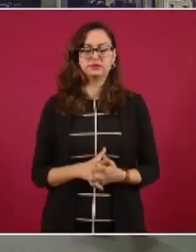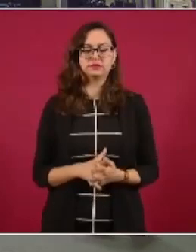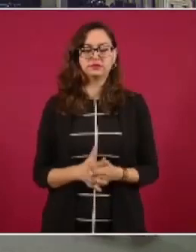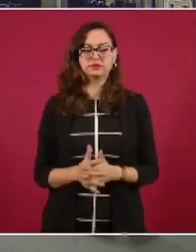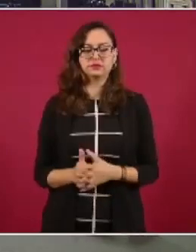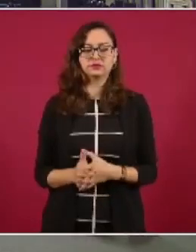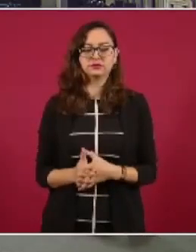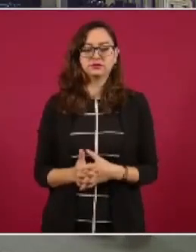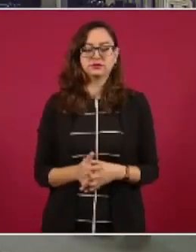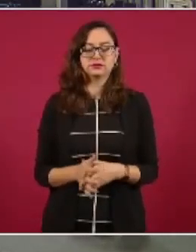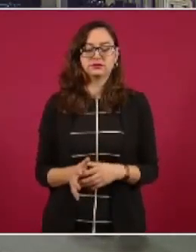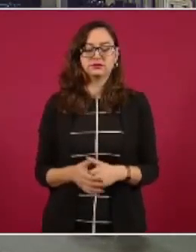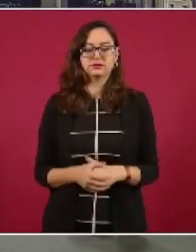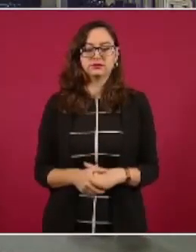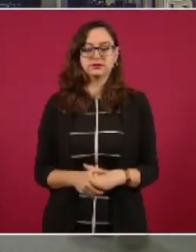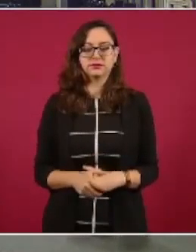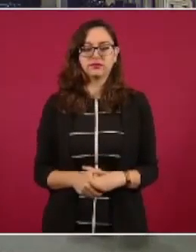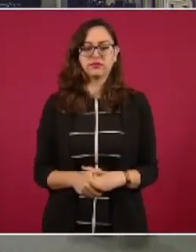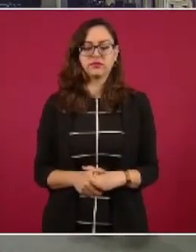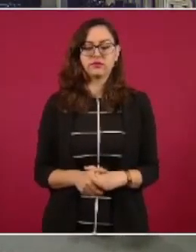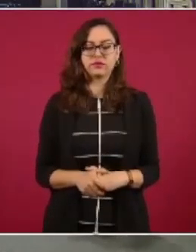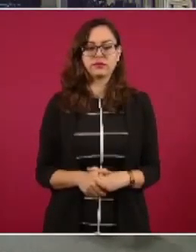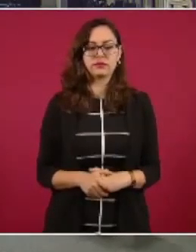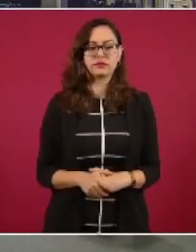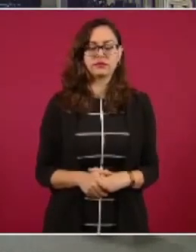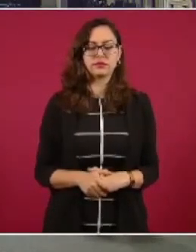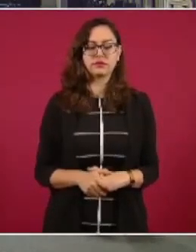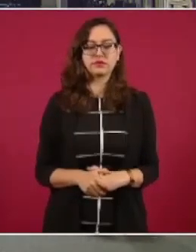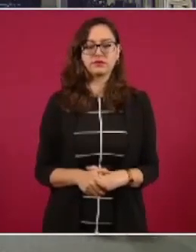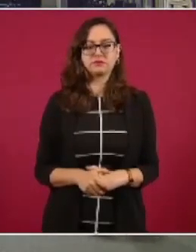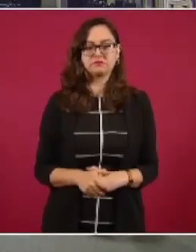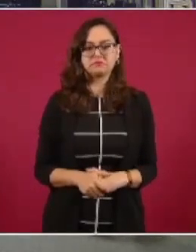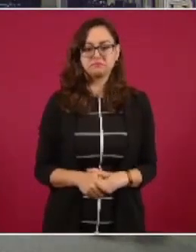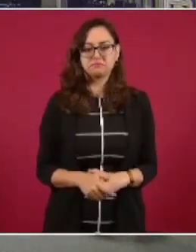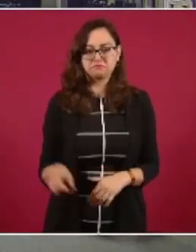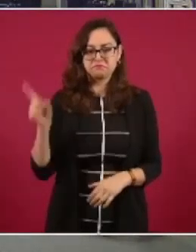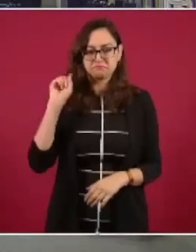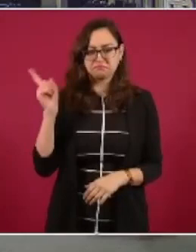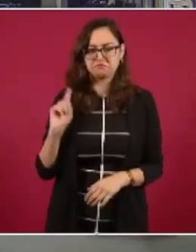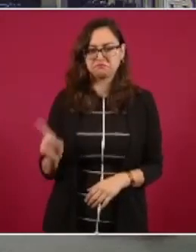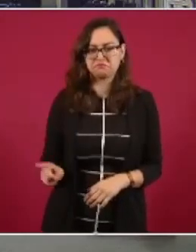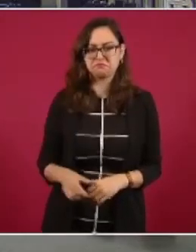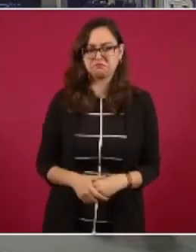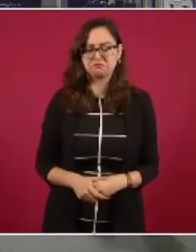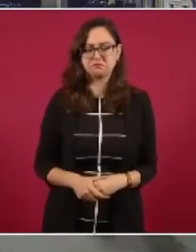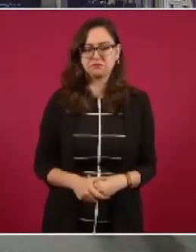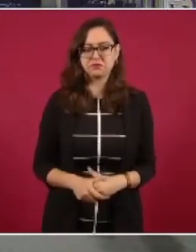A ver, propongo un estado. El de Zacatecas, el último.